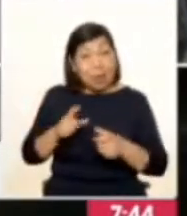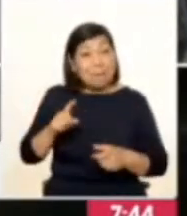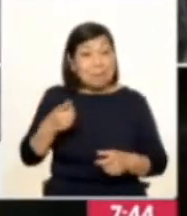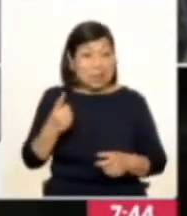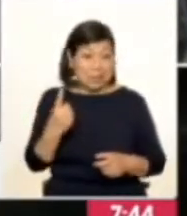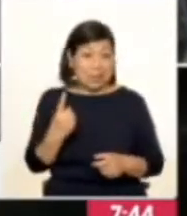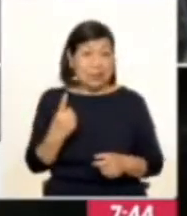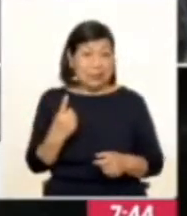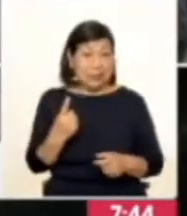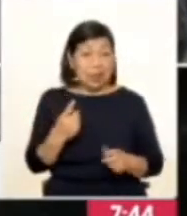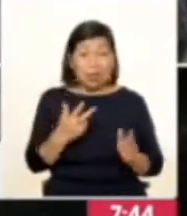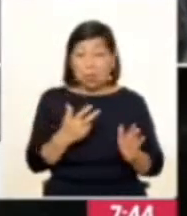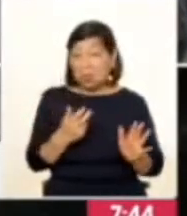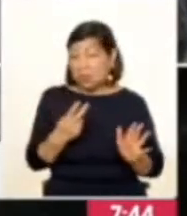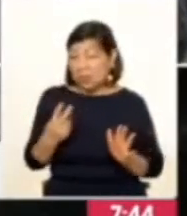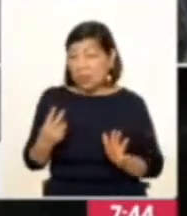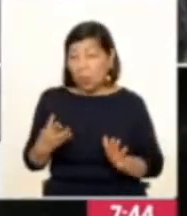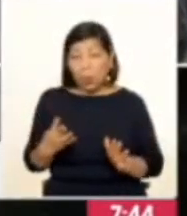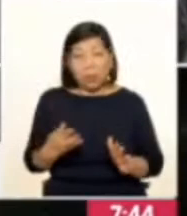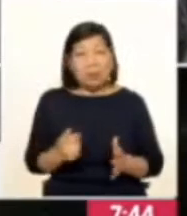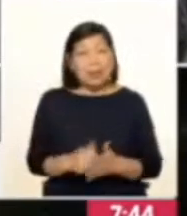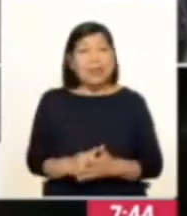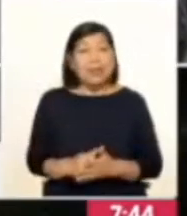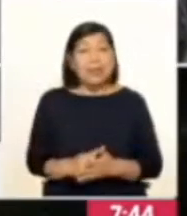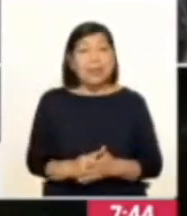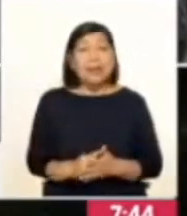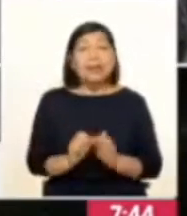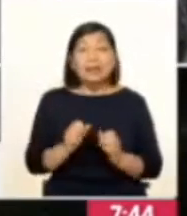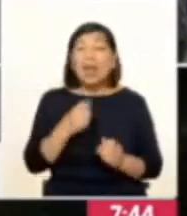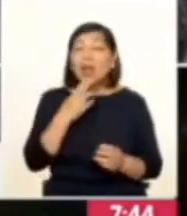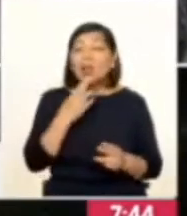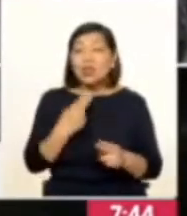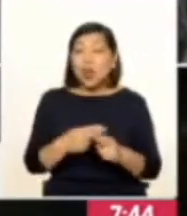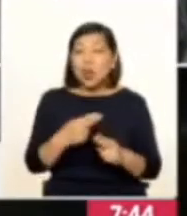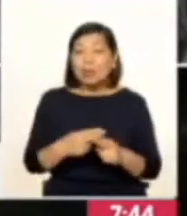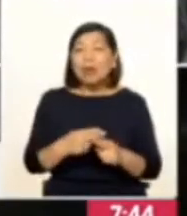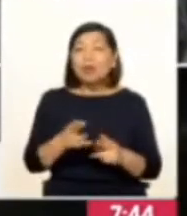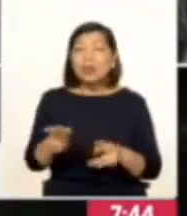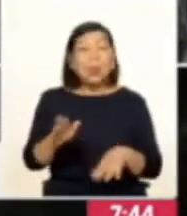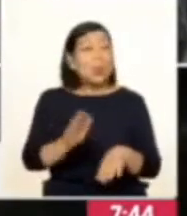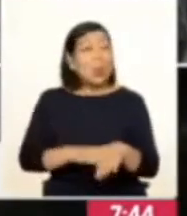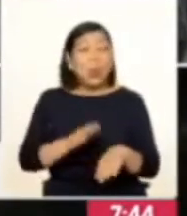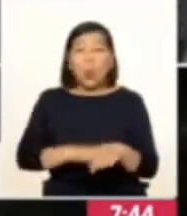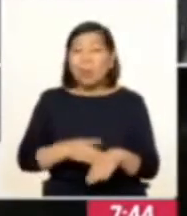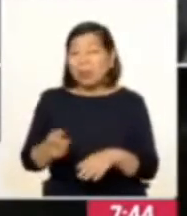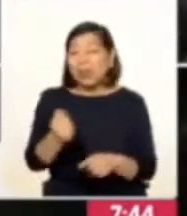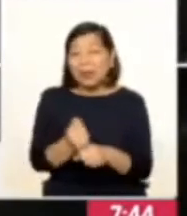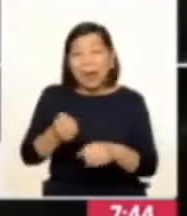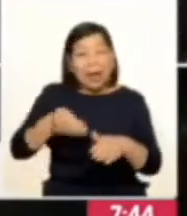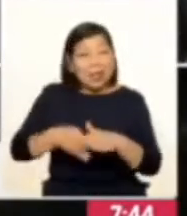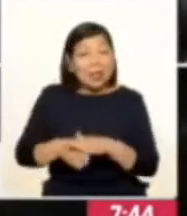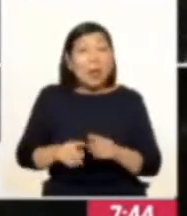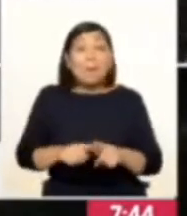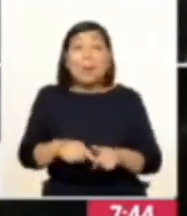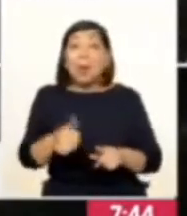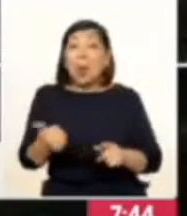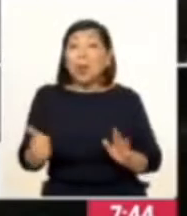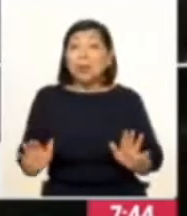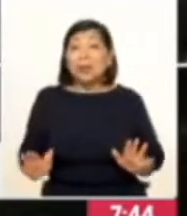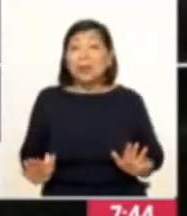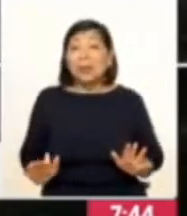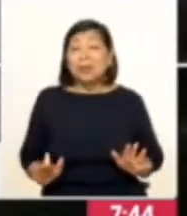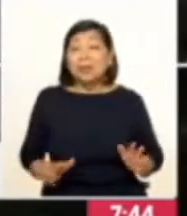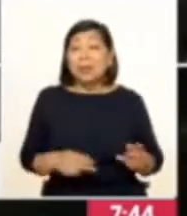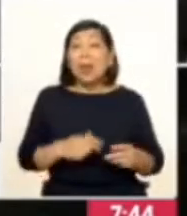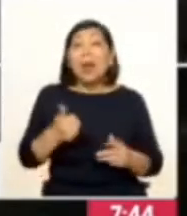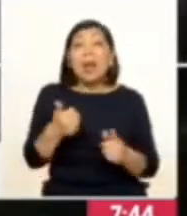mil novecientos setenta y nueve que son los que han sido identificados con presunta responsabilidad administrativa funcional pero el resto se pueden se tienen